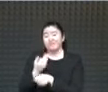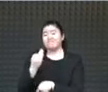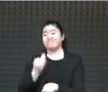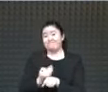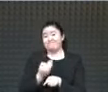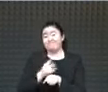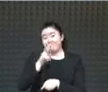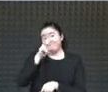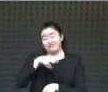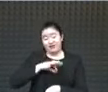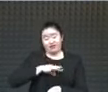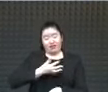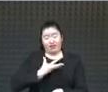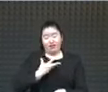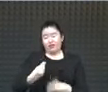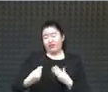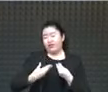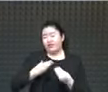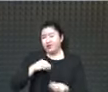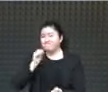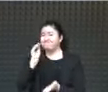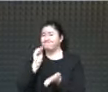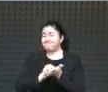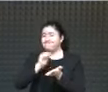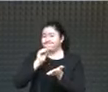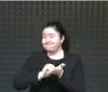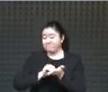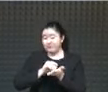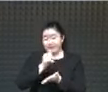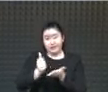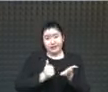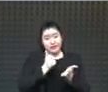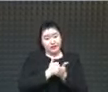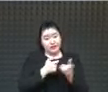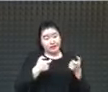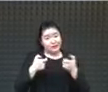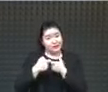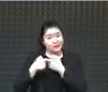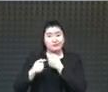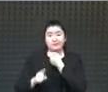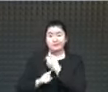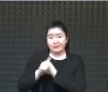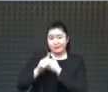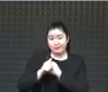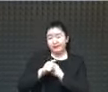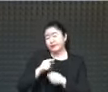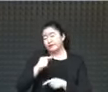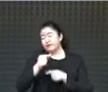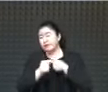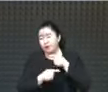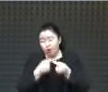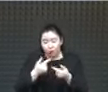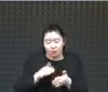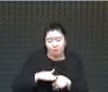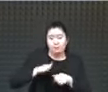difícil, donde todavía tenemos pandemia y se está recuperando la ciudad económicamente, pues va a ser muy importante para la entrada a clases.